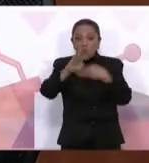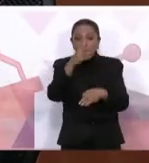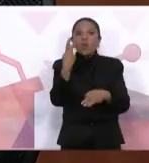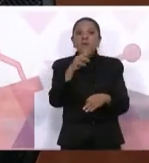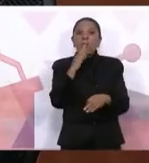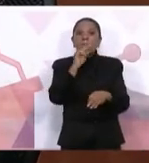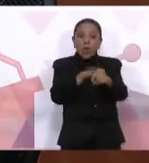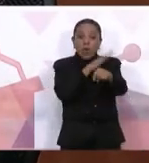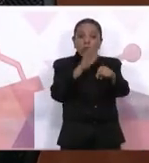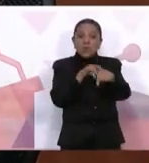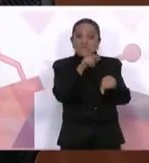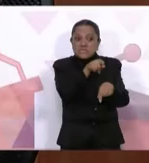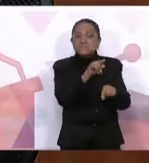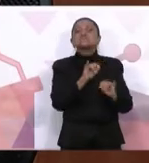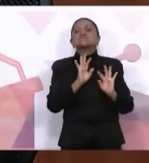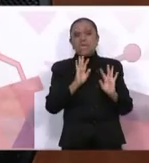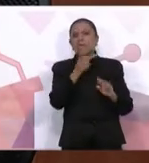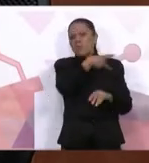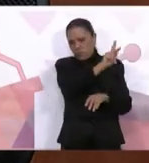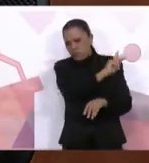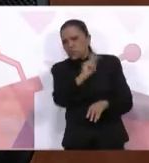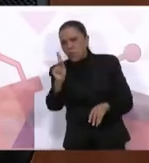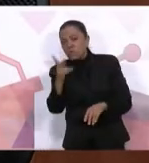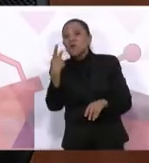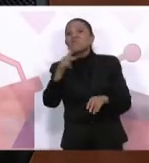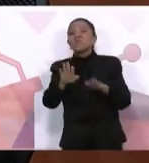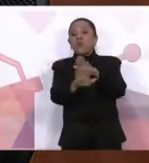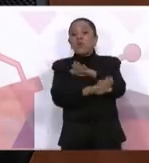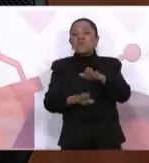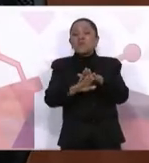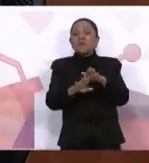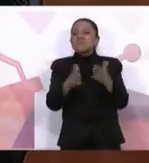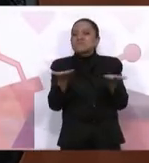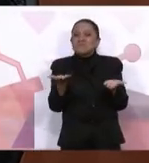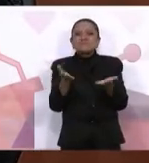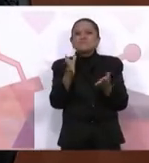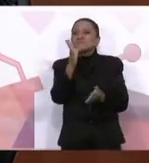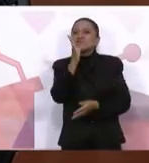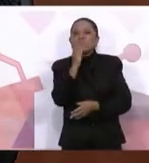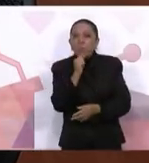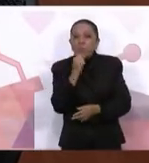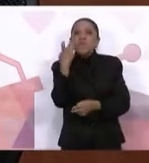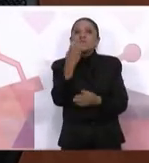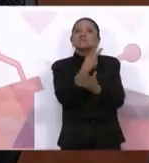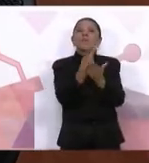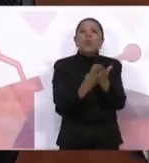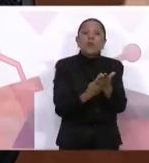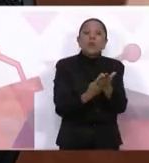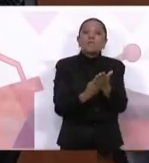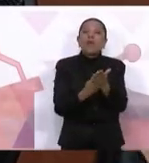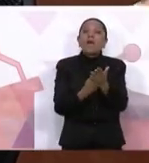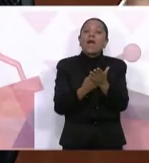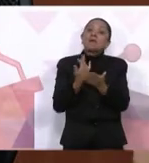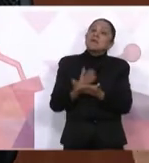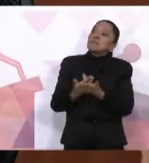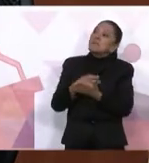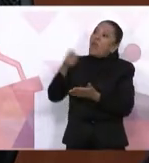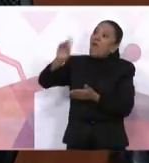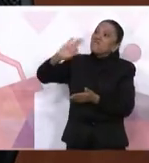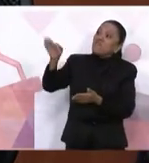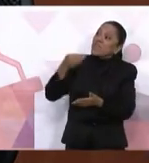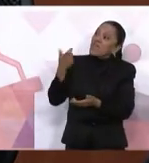una cosa fundamental no se puede está este programa es depender de la federación generar un presupuesto local